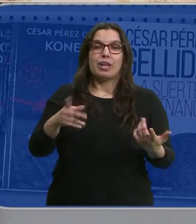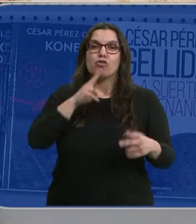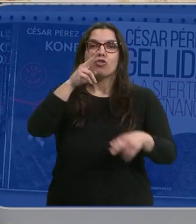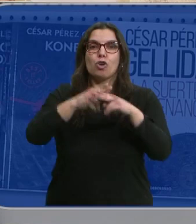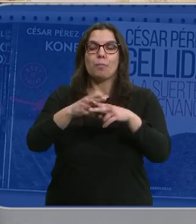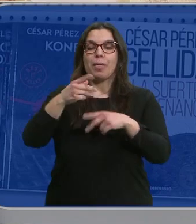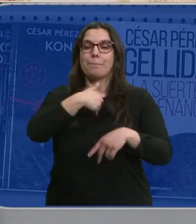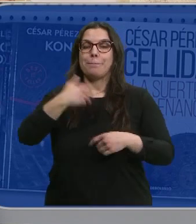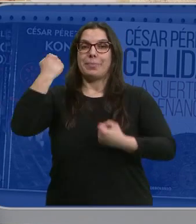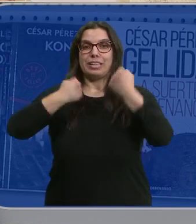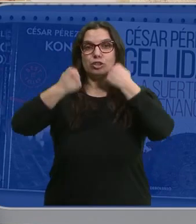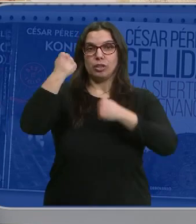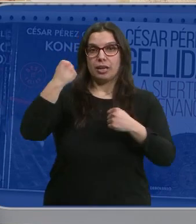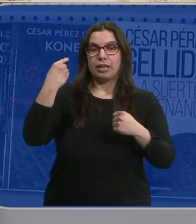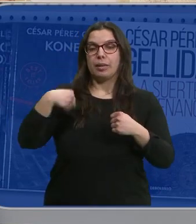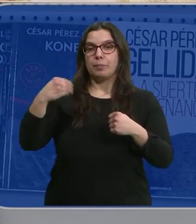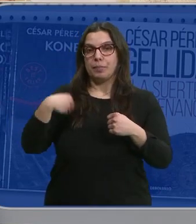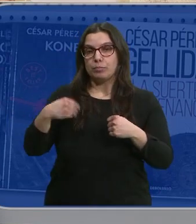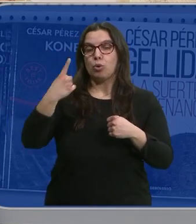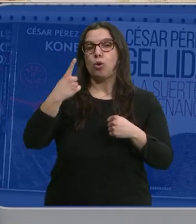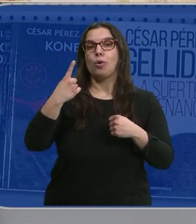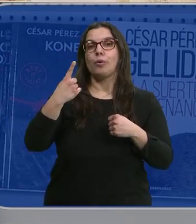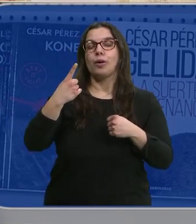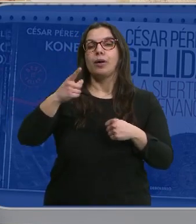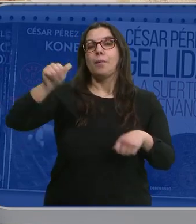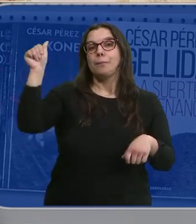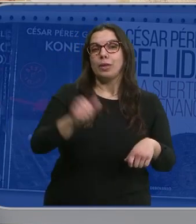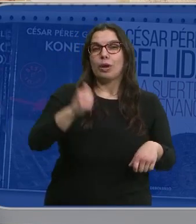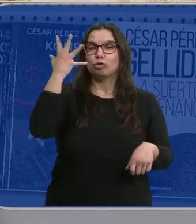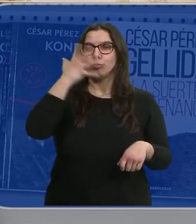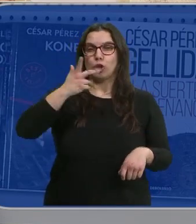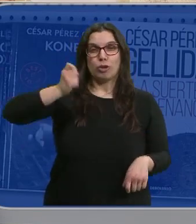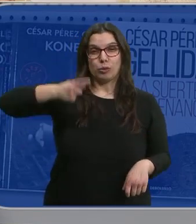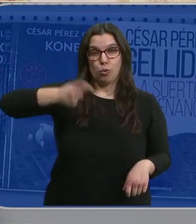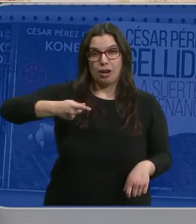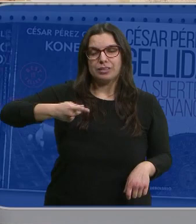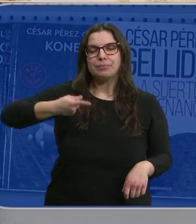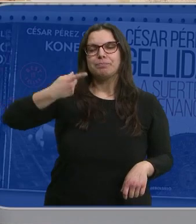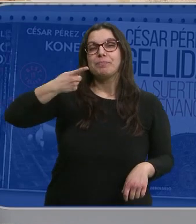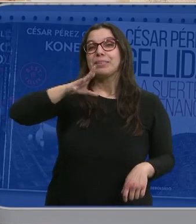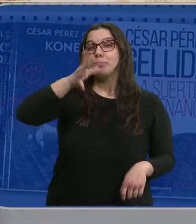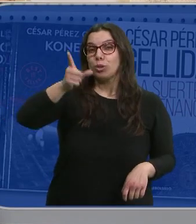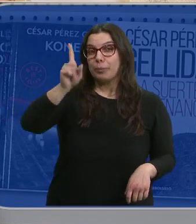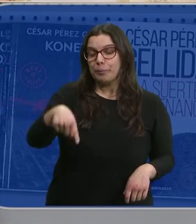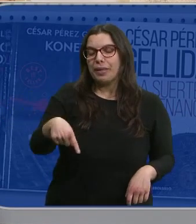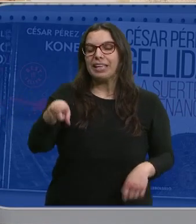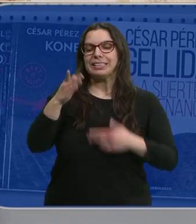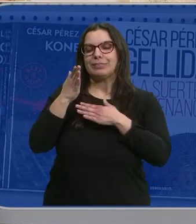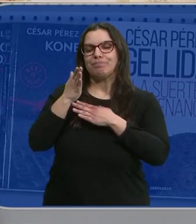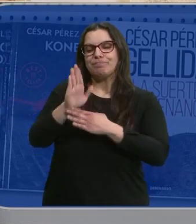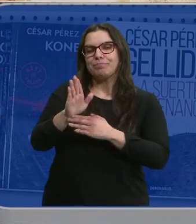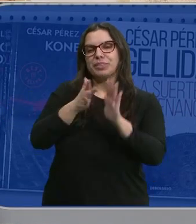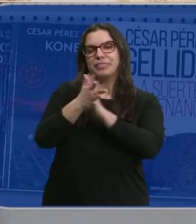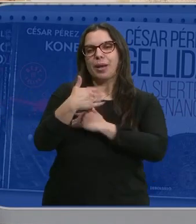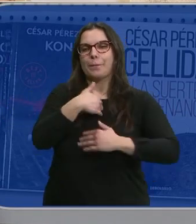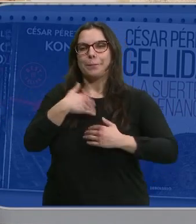nombre del personaje de Kevin Spacey en Sospechosos Habituales y porque representa a